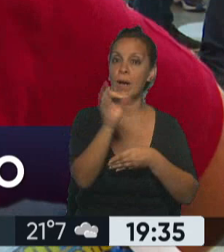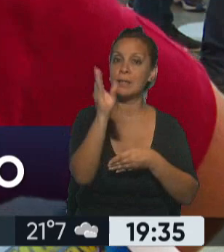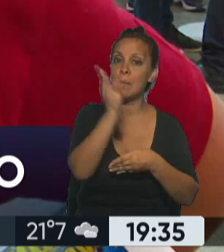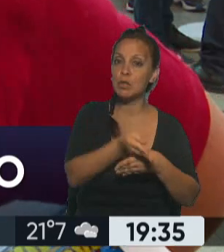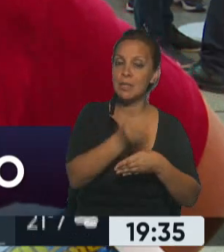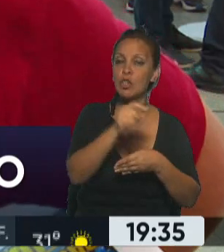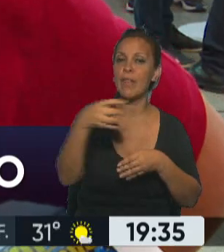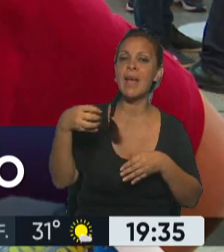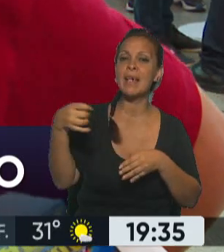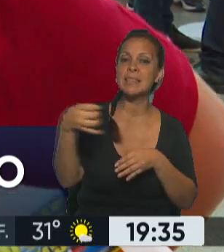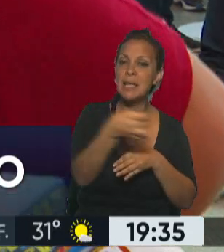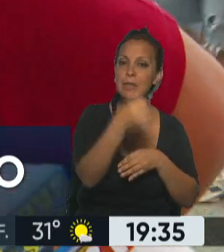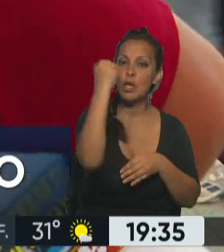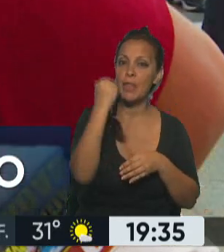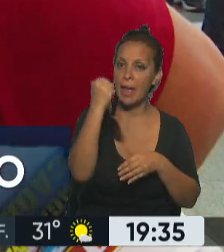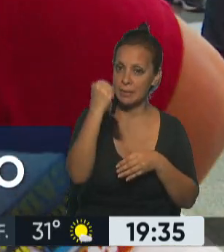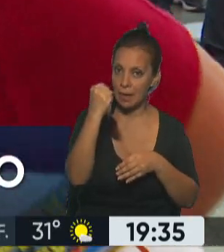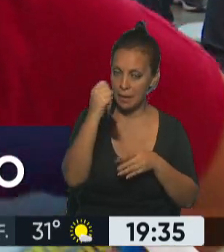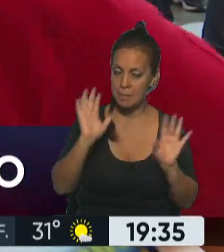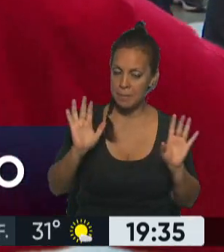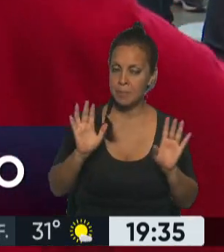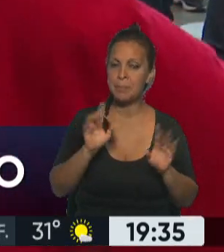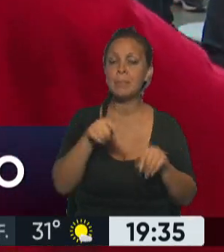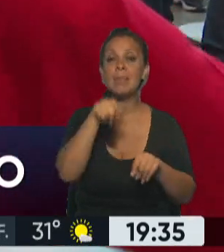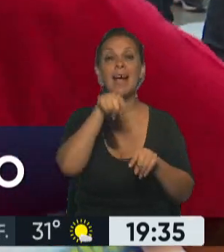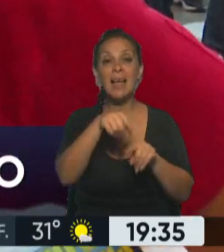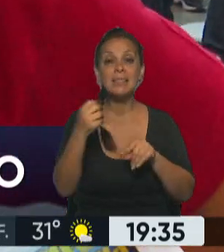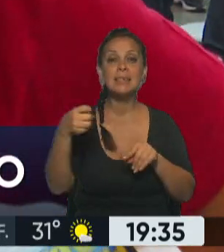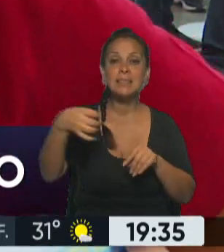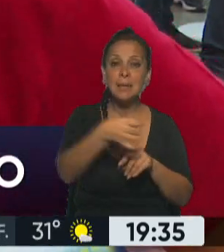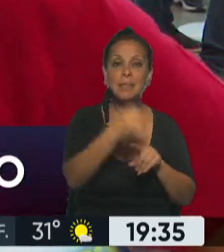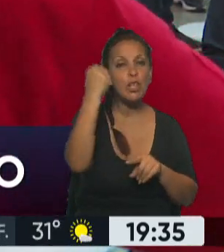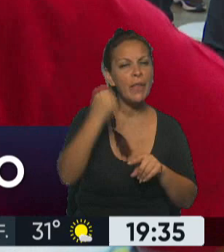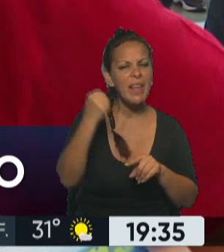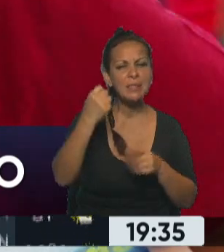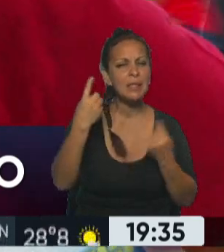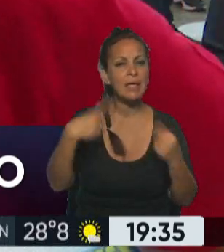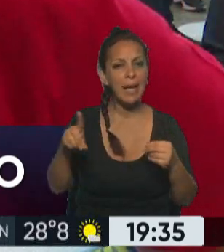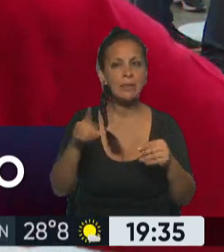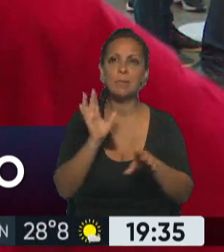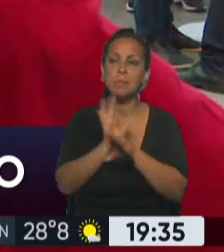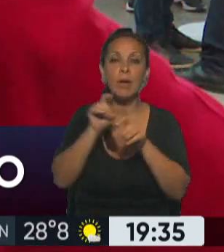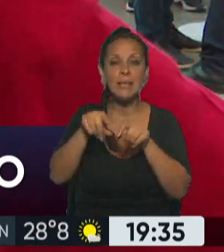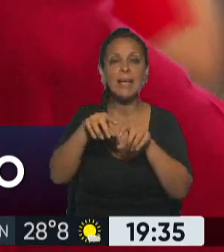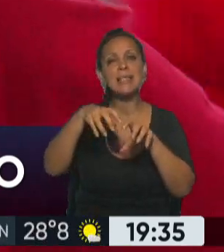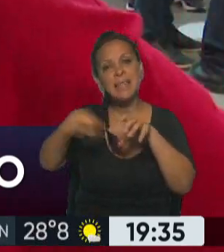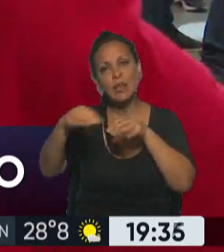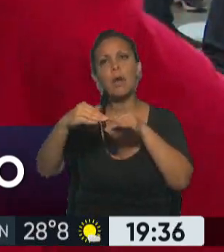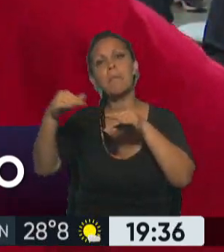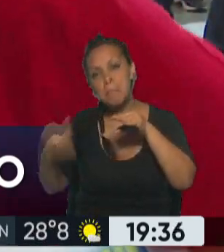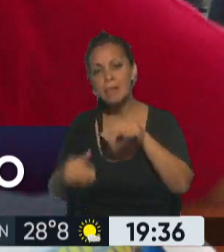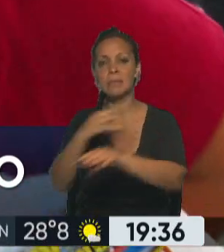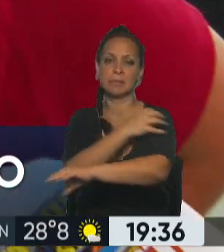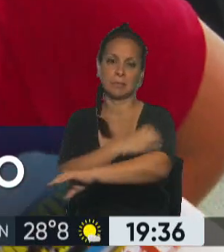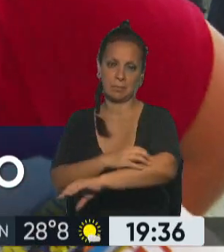diésel. Ese es un problema acá en boleterías, y esto de los servicios diésel serían los trenes que... del sector más pobre todavía, que es el tercer, cuarto